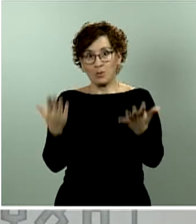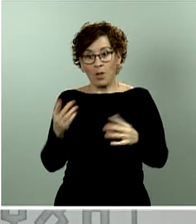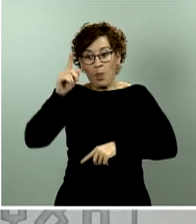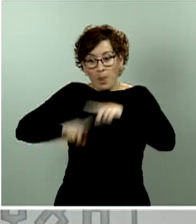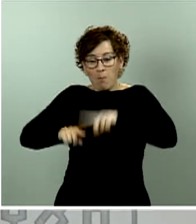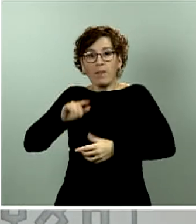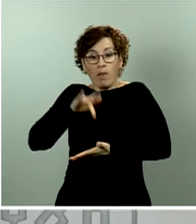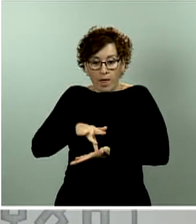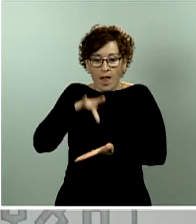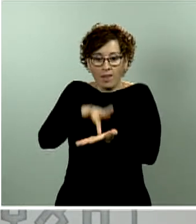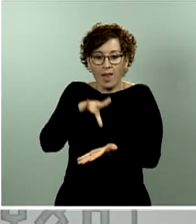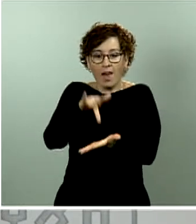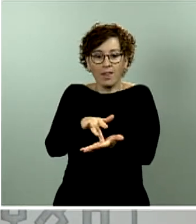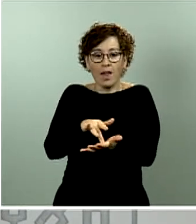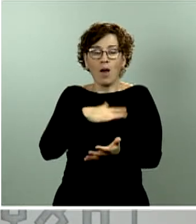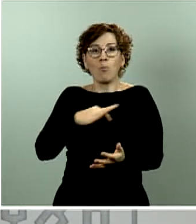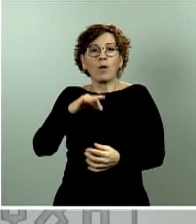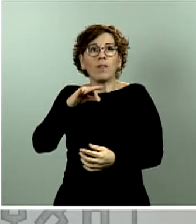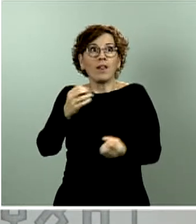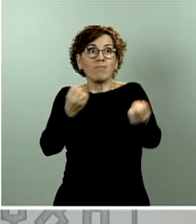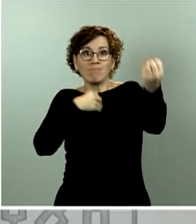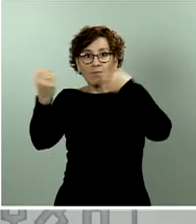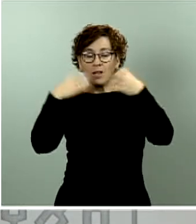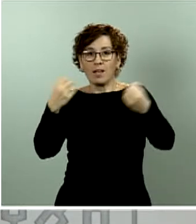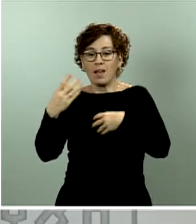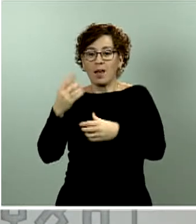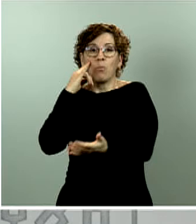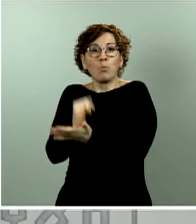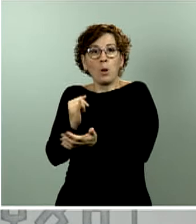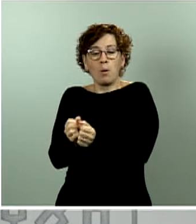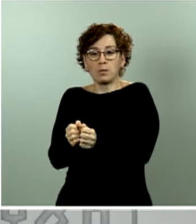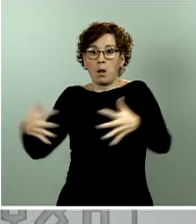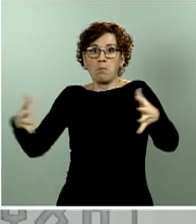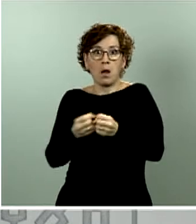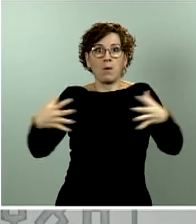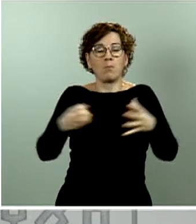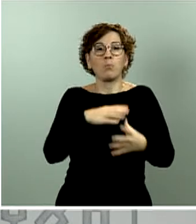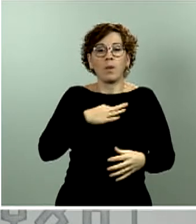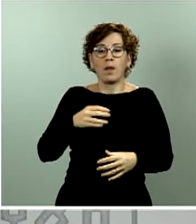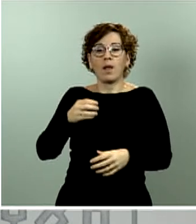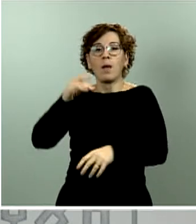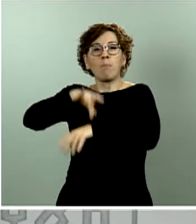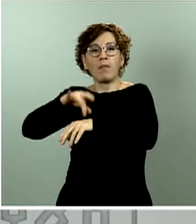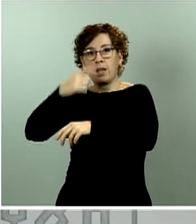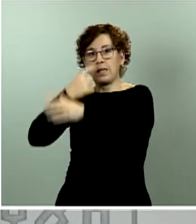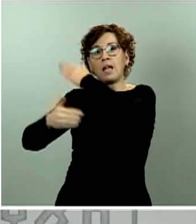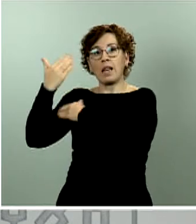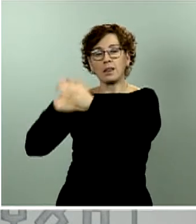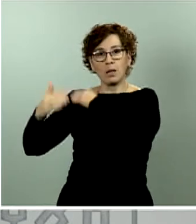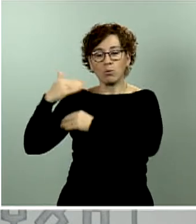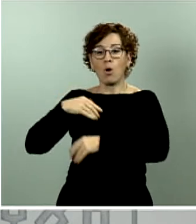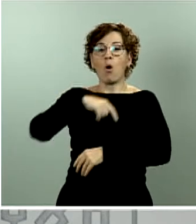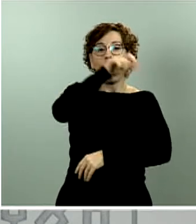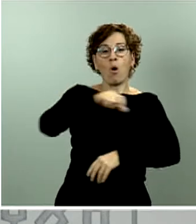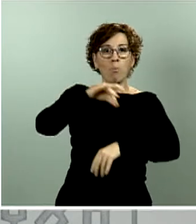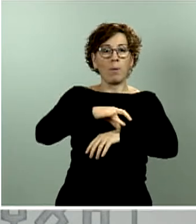incrementos en estas pruebas serológicas que se hacen a pacientes antiguos o a pacientes asintomáticos. Esa es la razón por la que